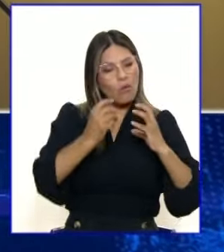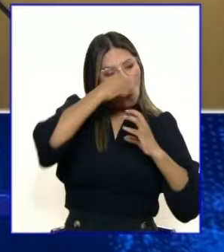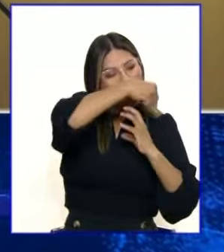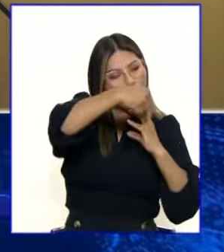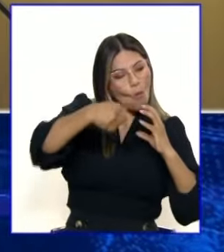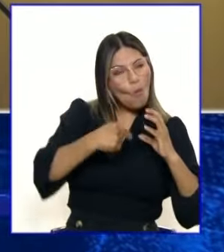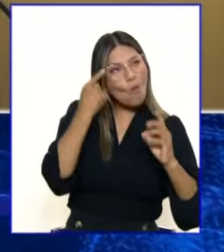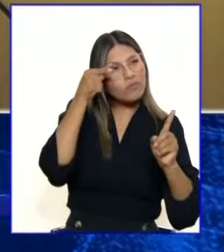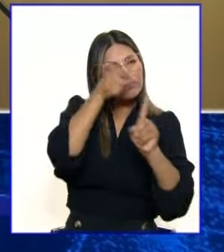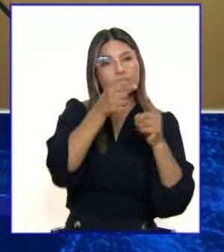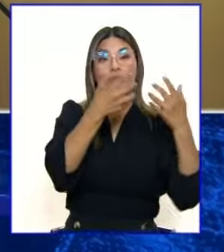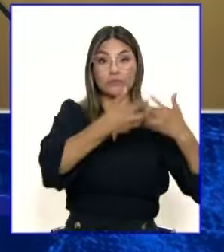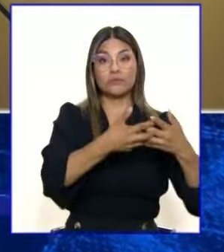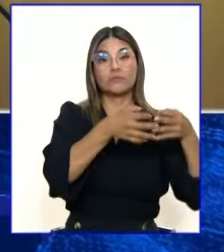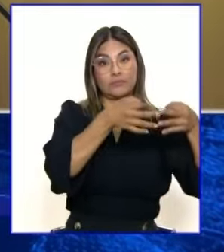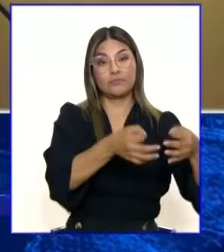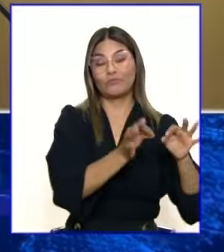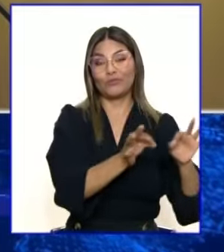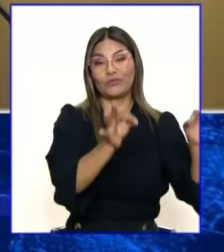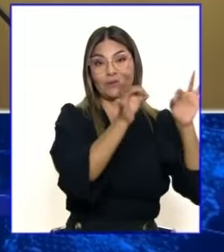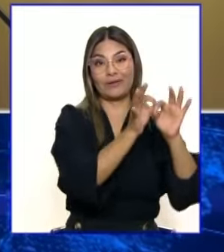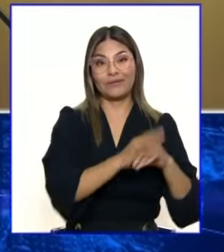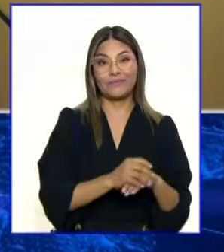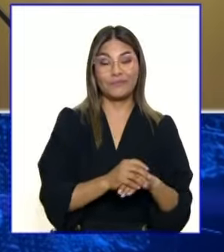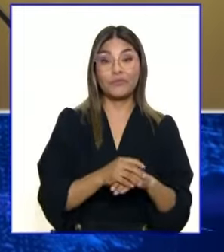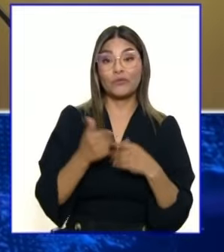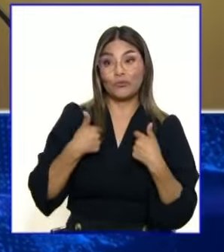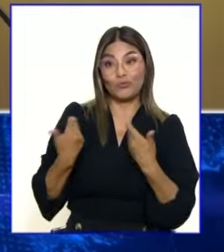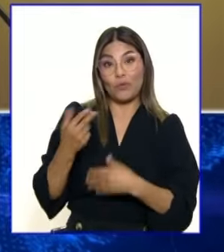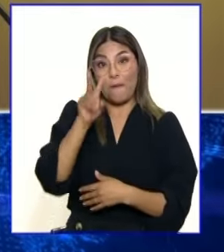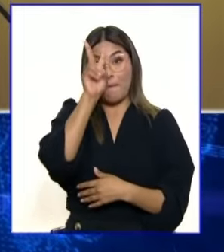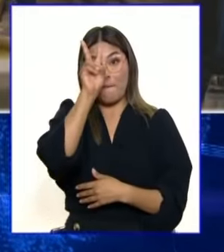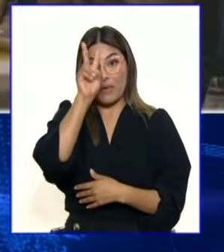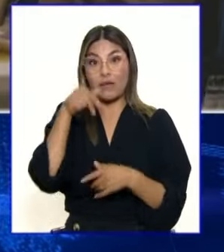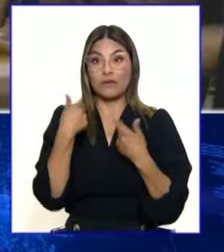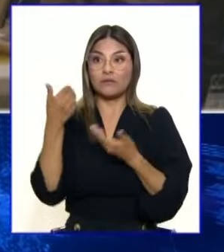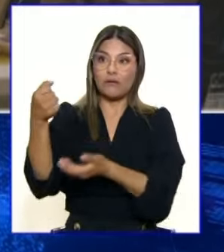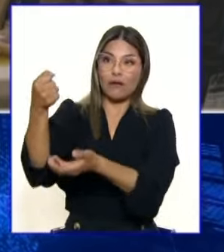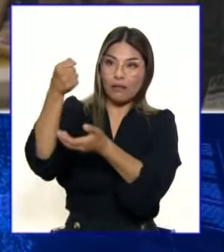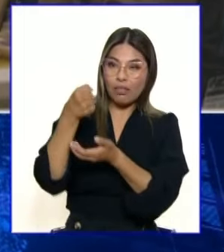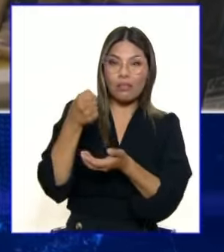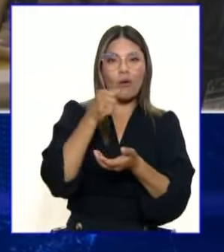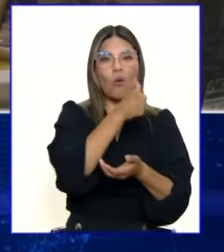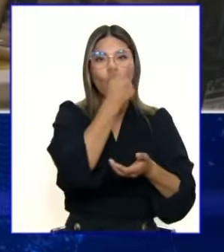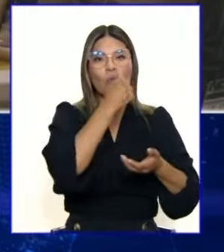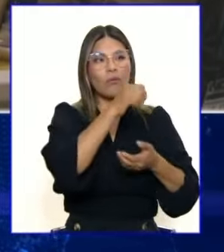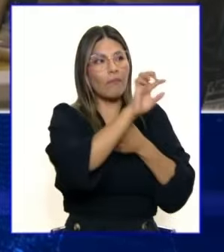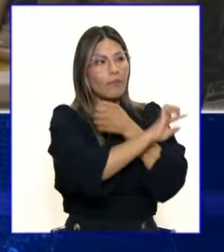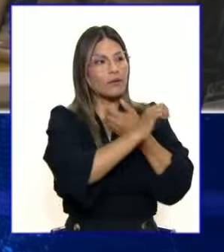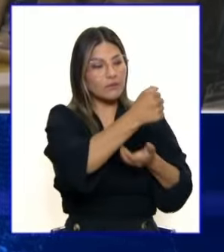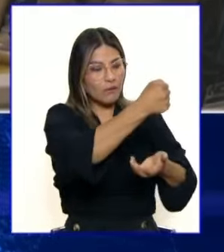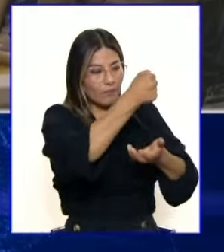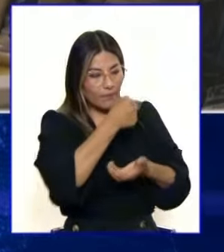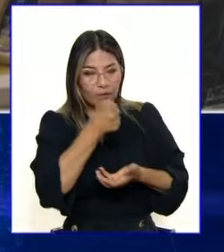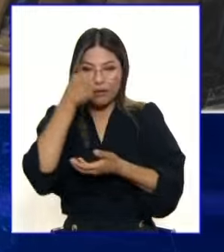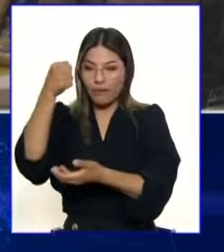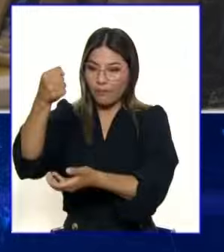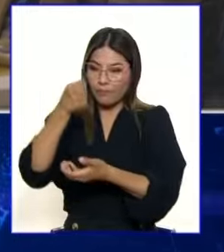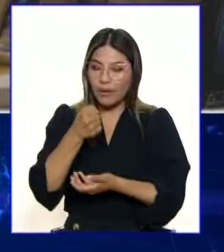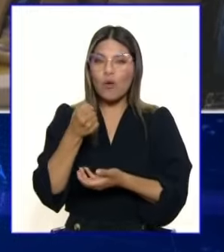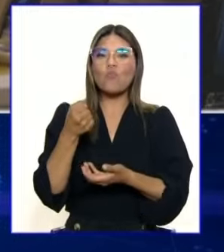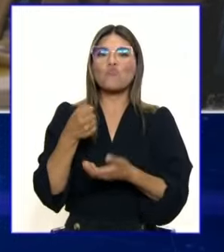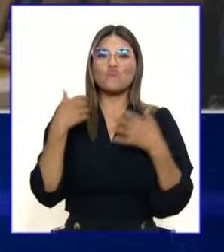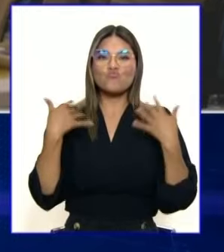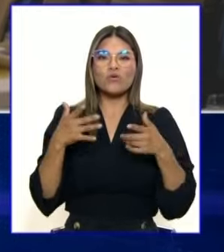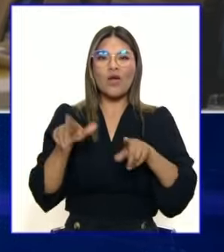negocio, ¿no? Y esto es importante porque como somos un país que recibe muchas inversiones, las inversiones más que inyección de capital son inyecciones